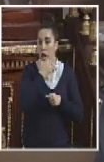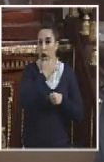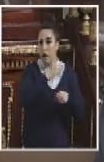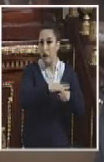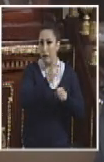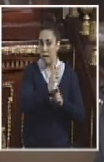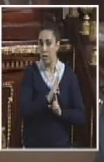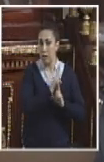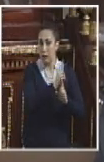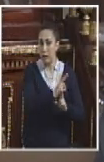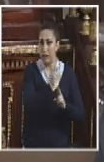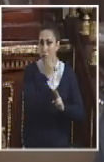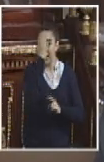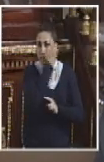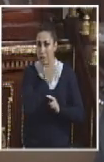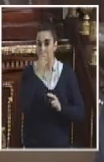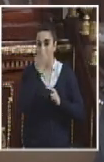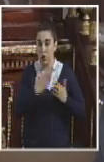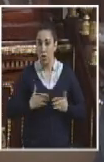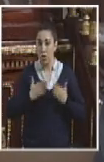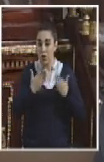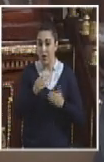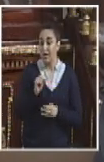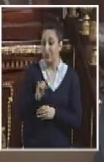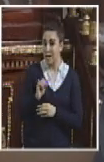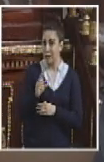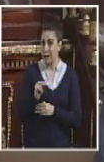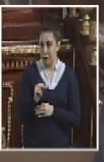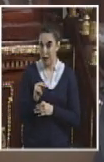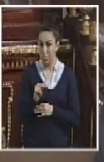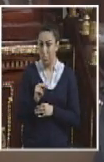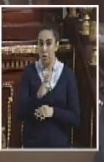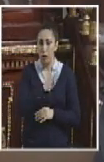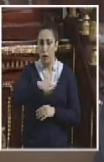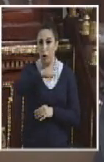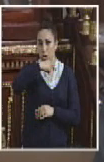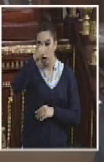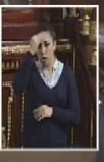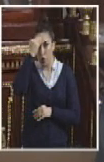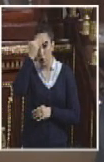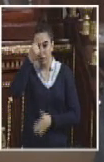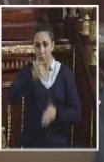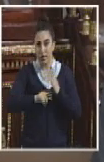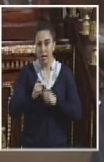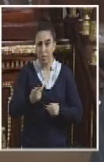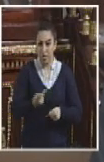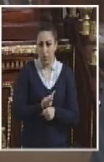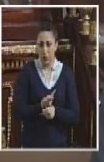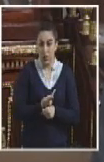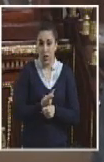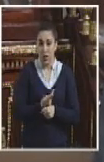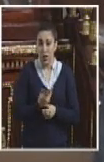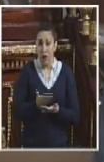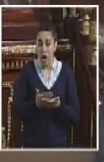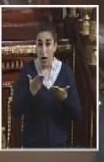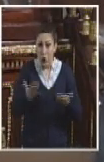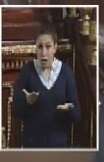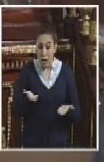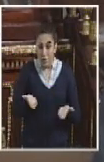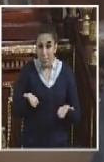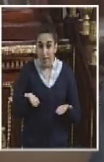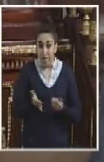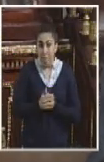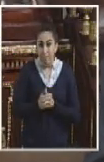estos exámenes de confianza para que fuera conocimiento de este Congreso. En consecuencia,